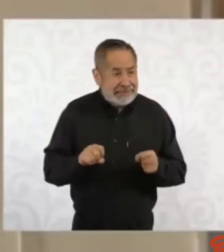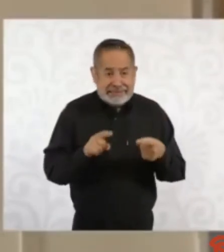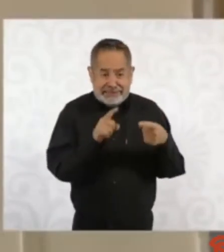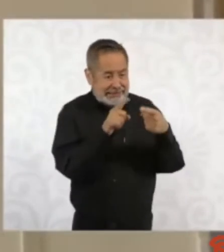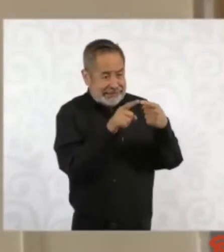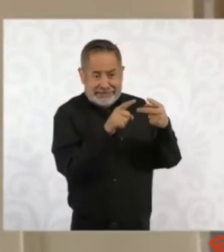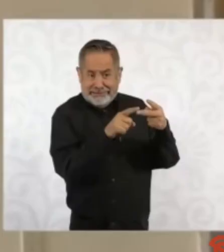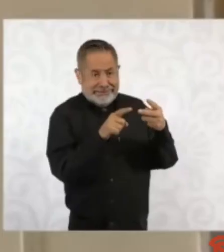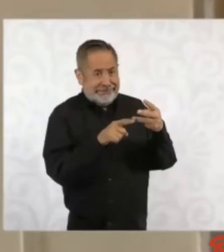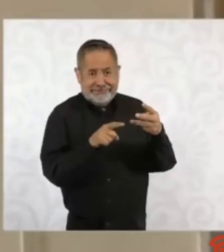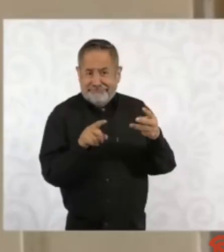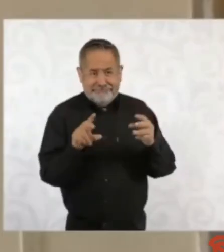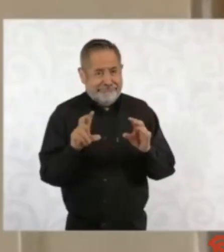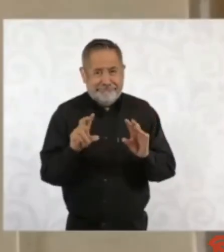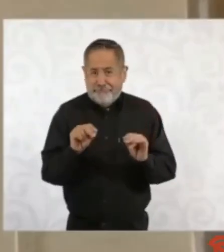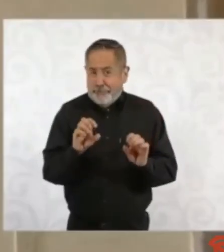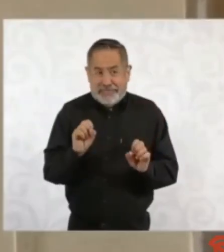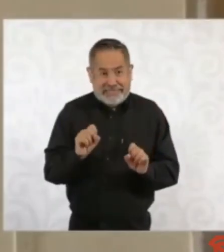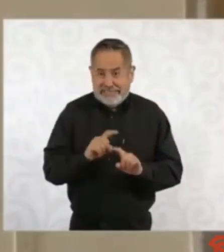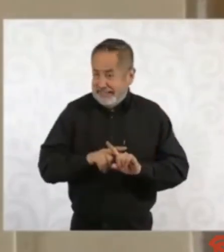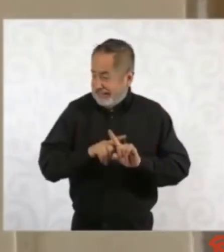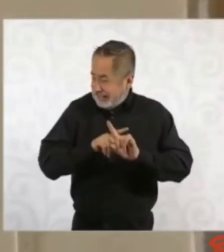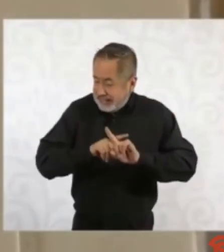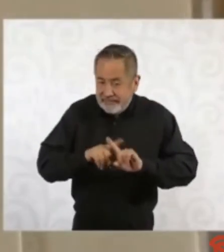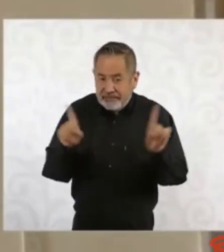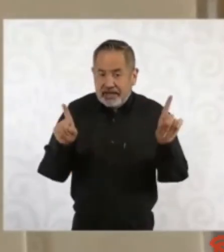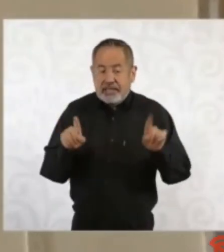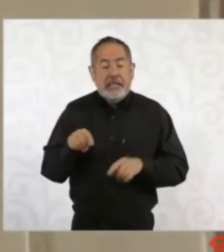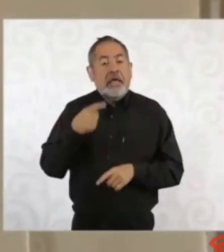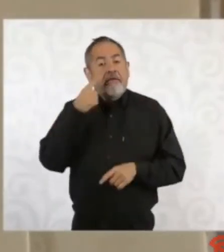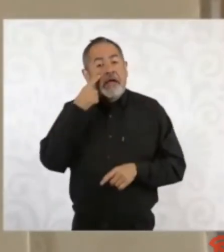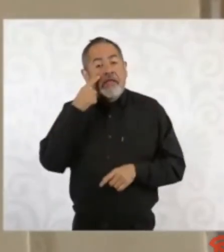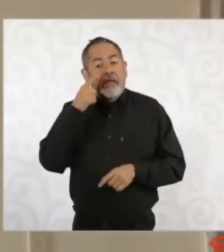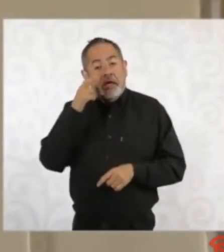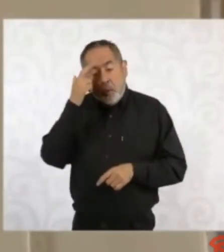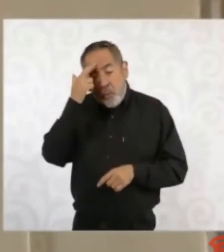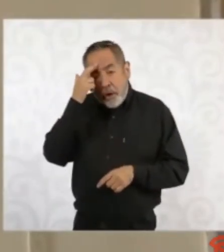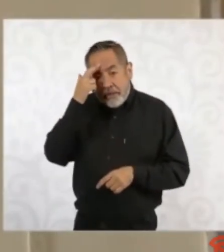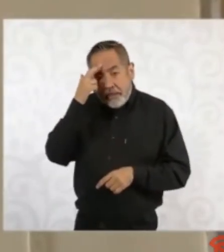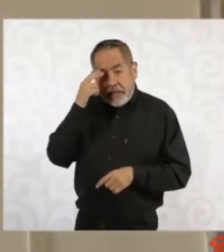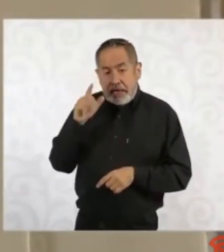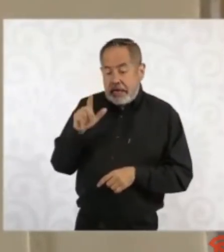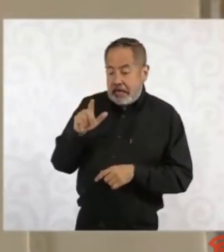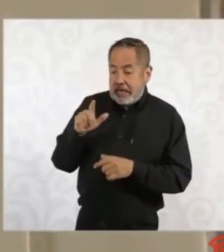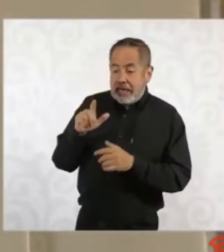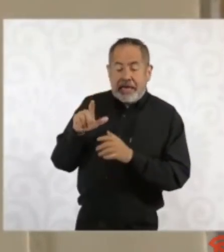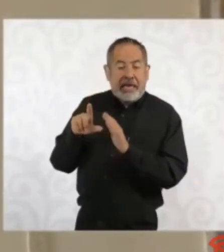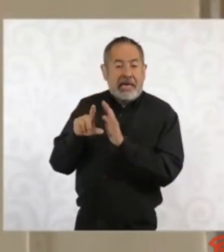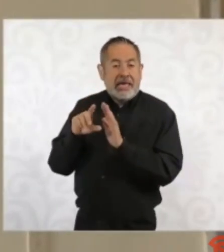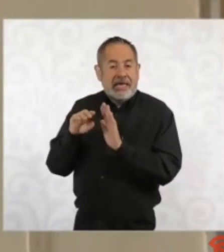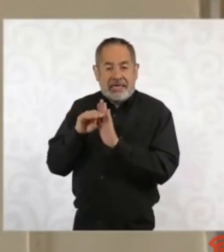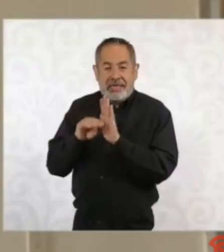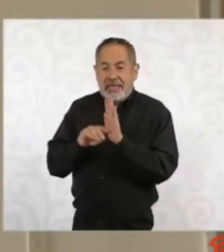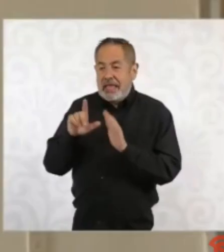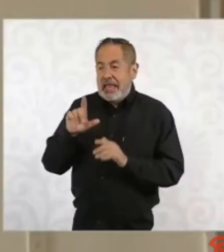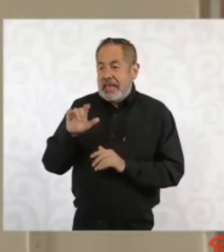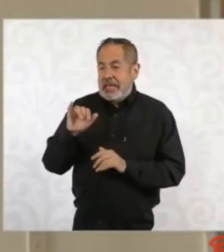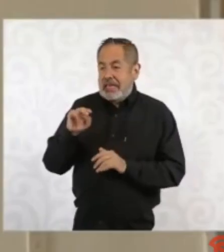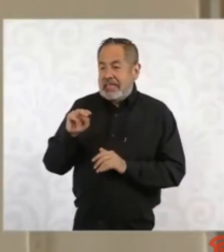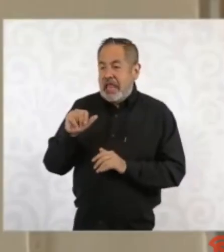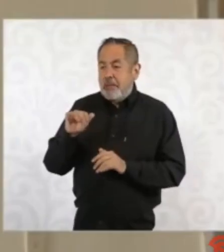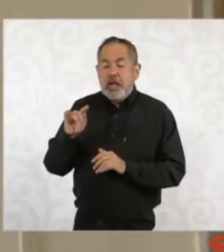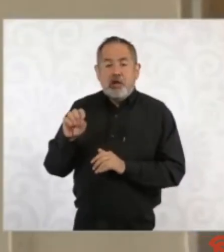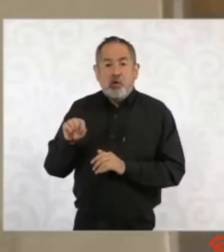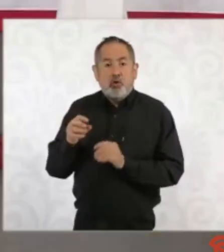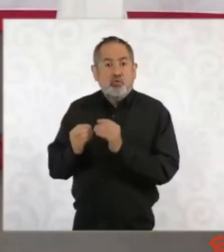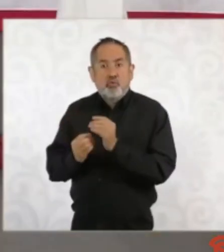su vez los lineamientos, porque hay que recordar que los lineamientos retoman lo que dice la ley, no son conceptos nuevos.